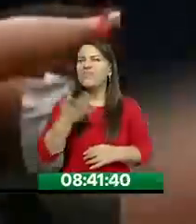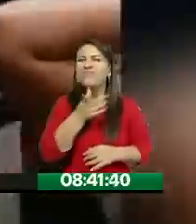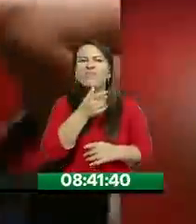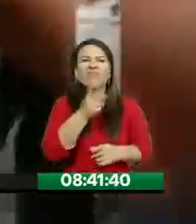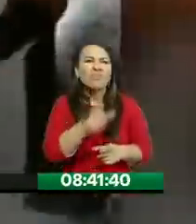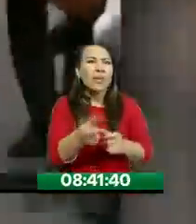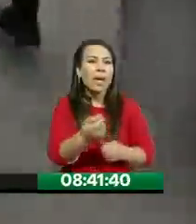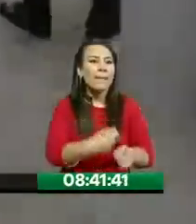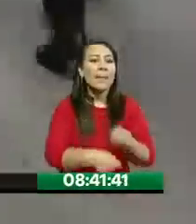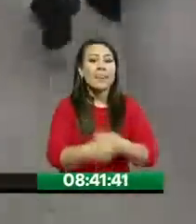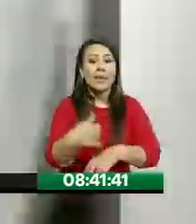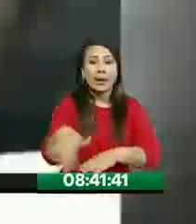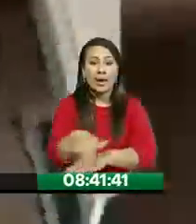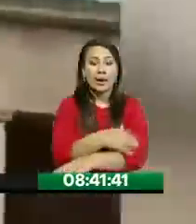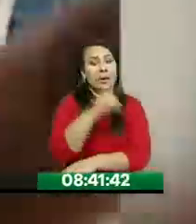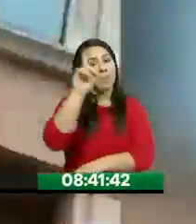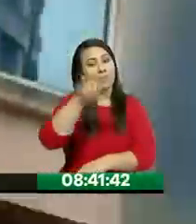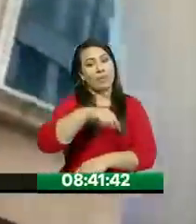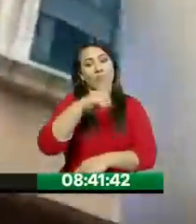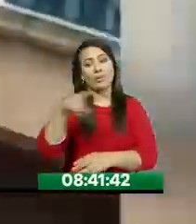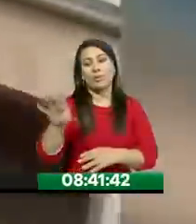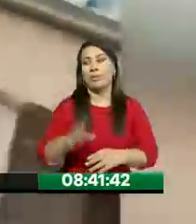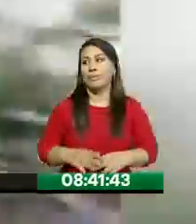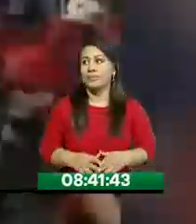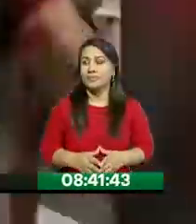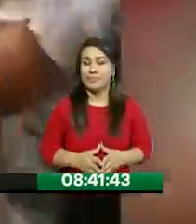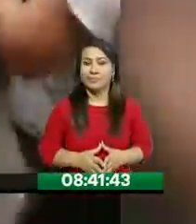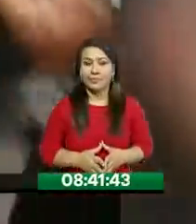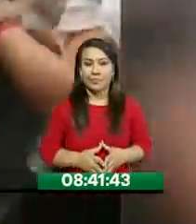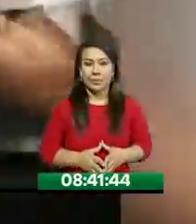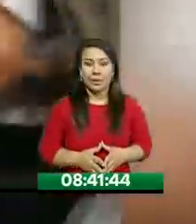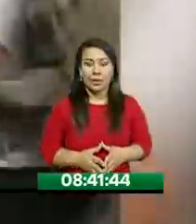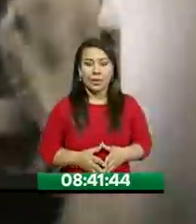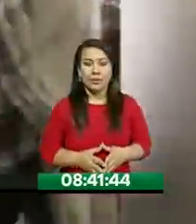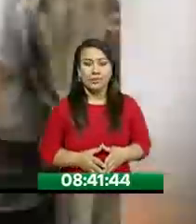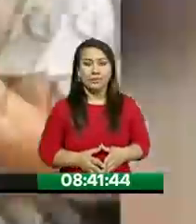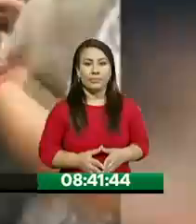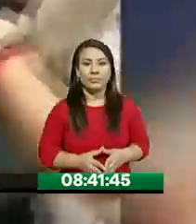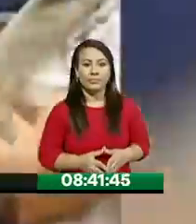año. Una vez al año. Una vez al año el censo y la revisión dos.